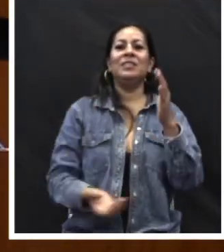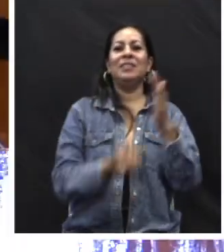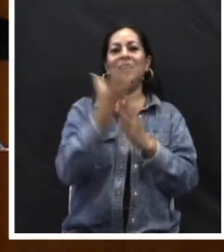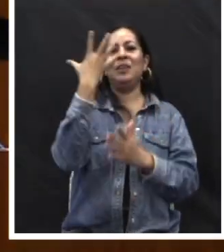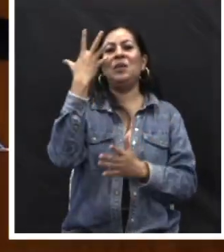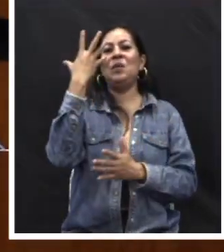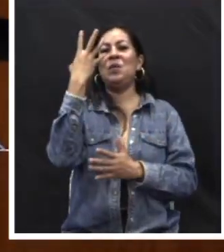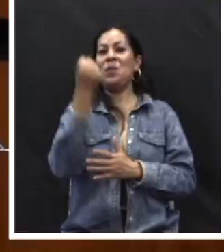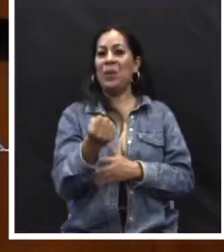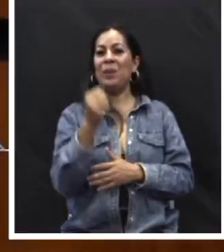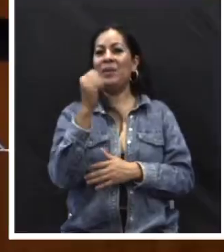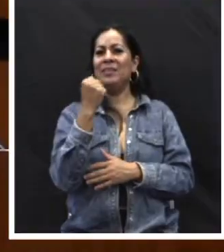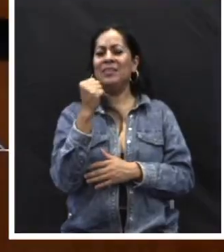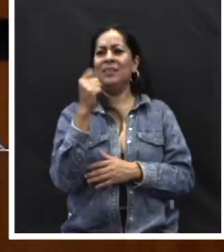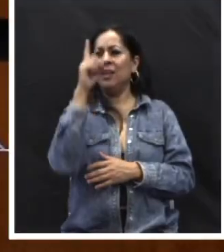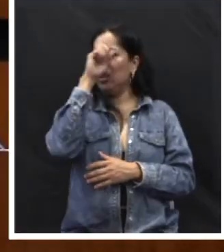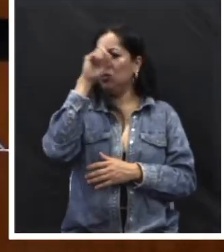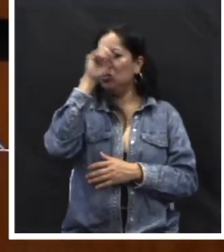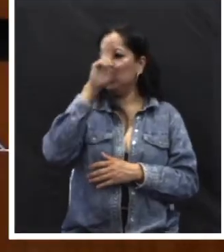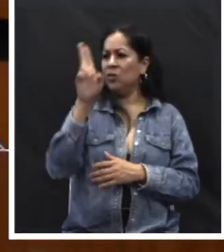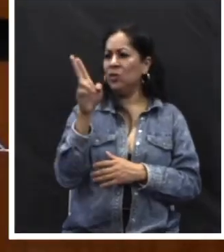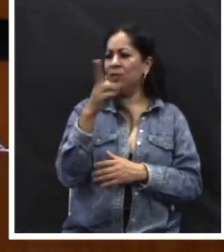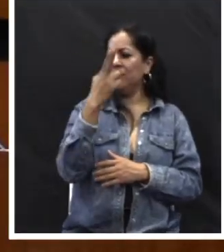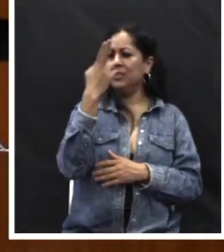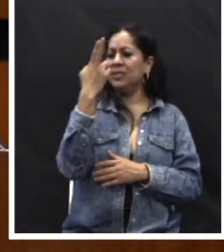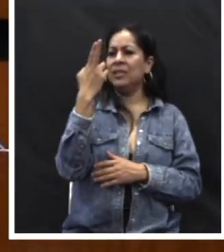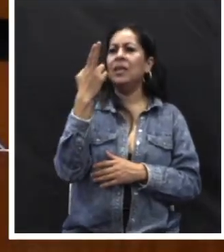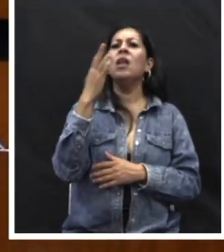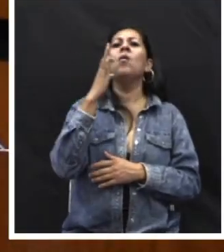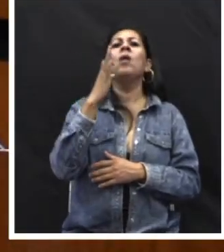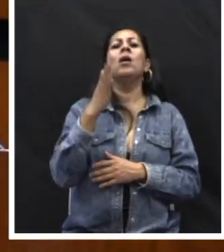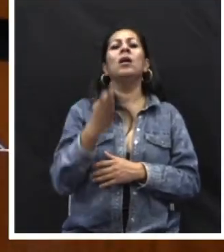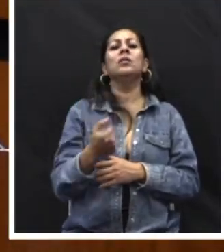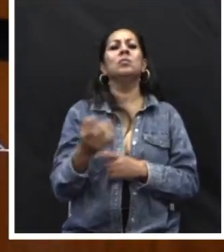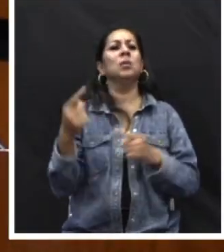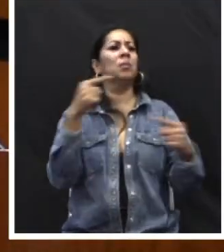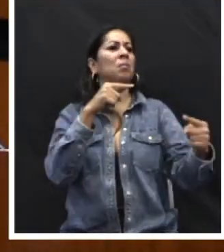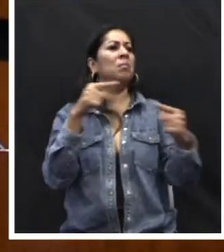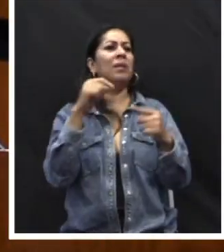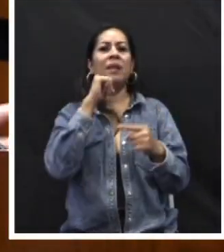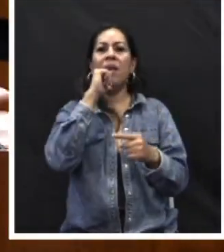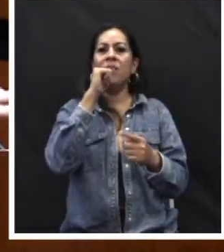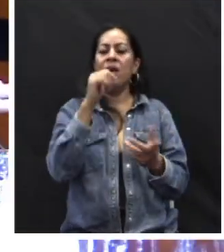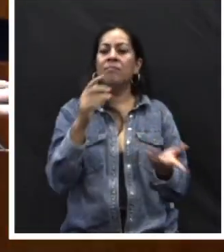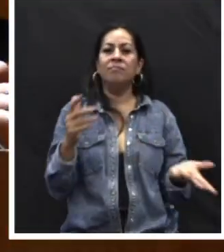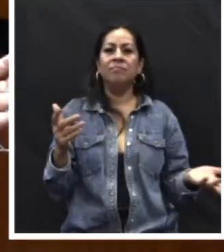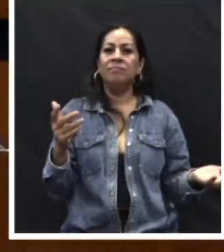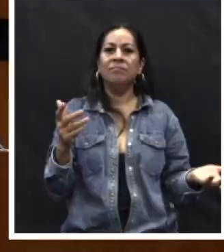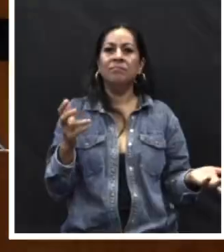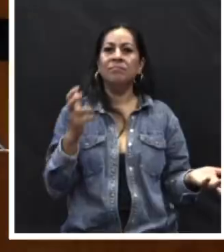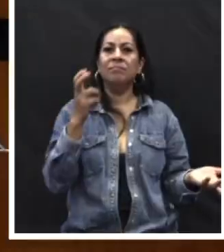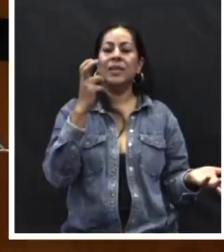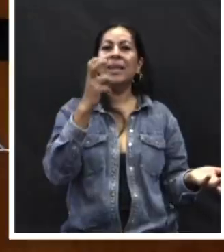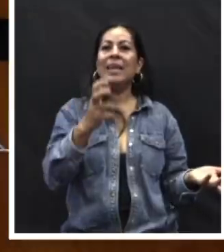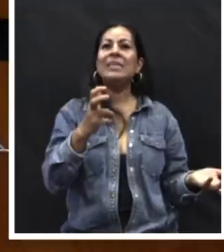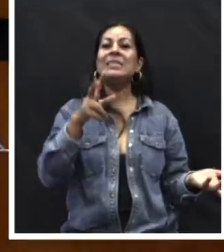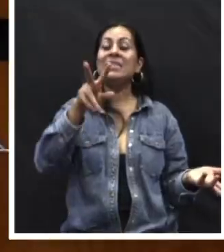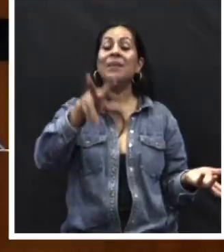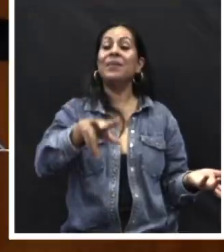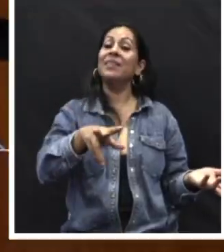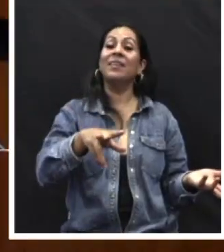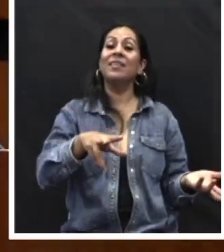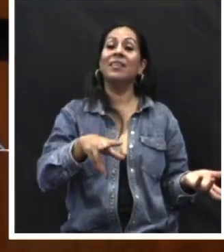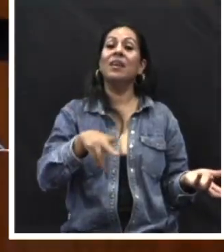de septiembre, el Consejo Universitario lo aprobó sin discusión. Esa es la